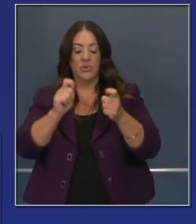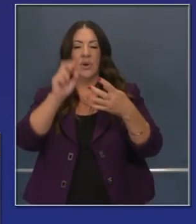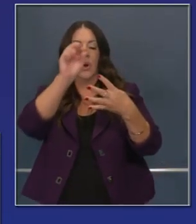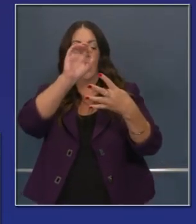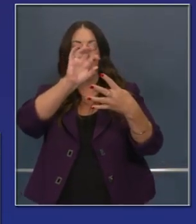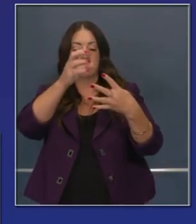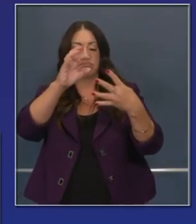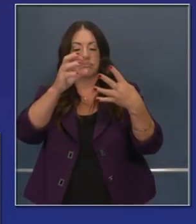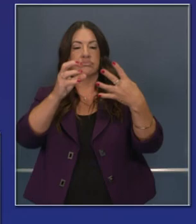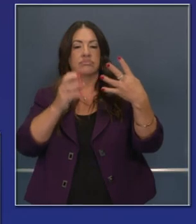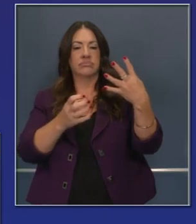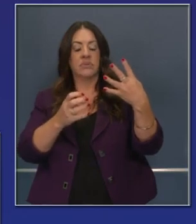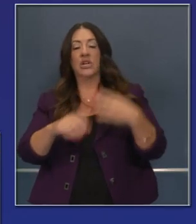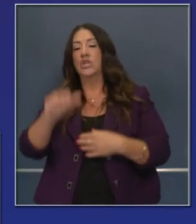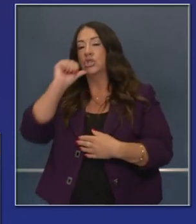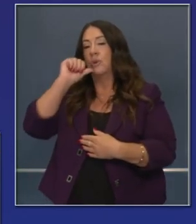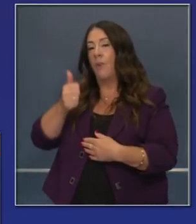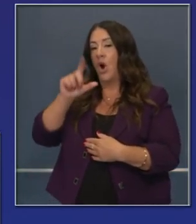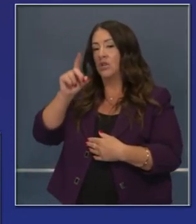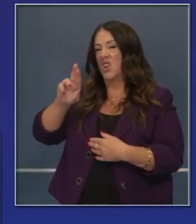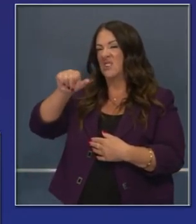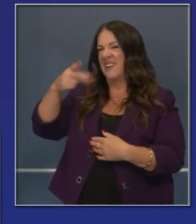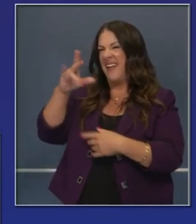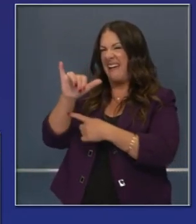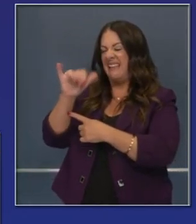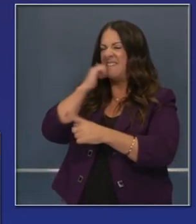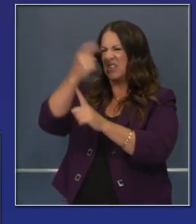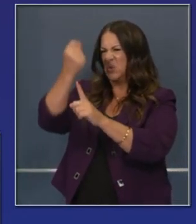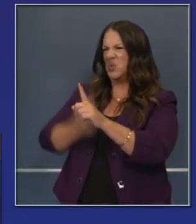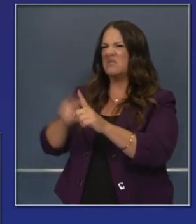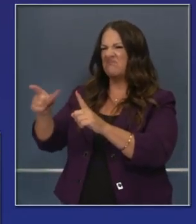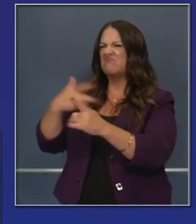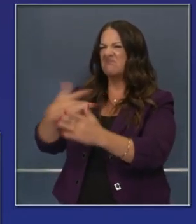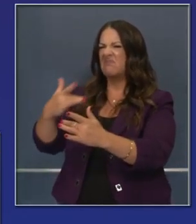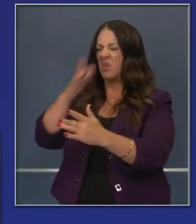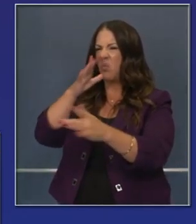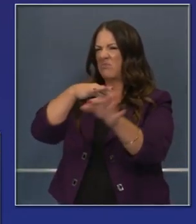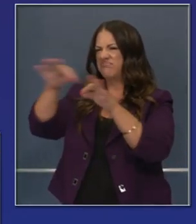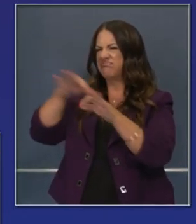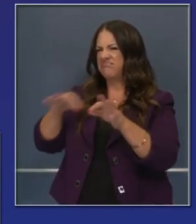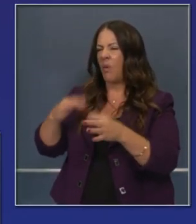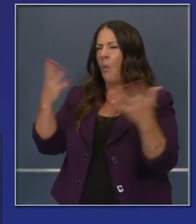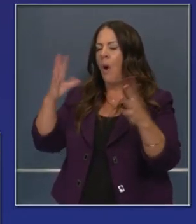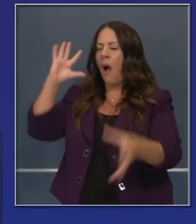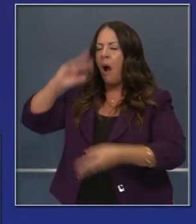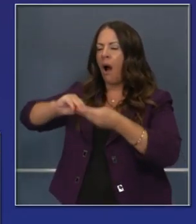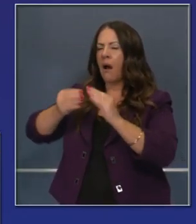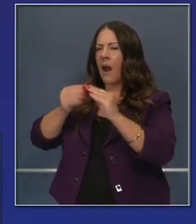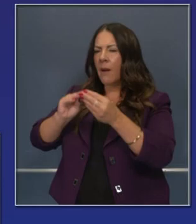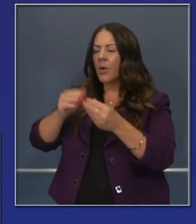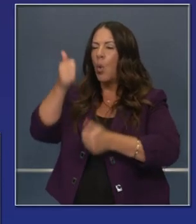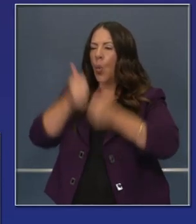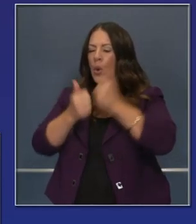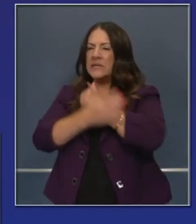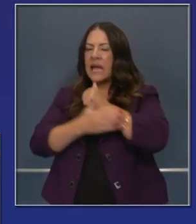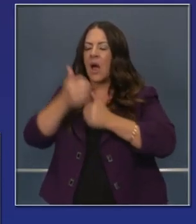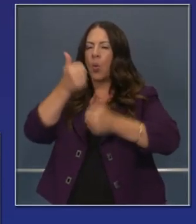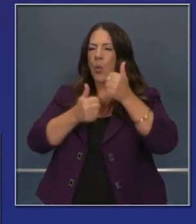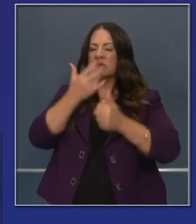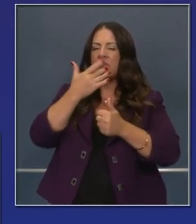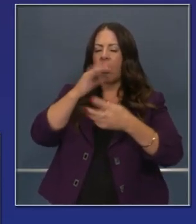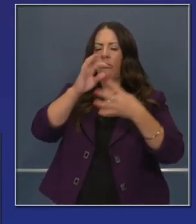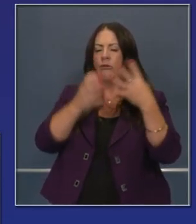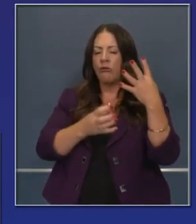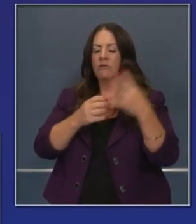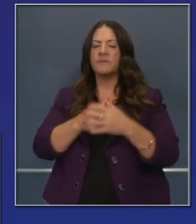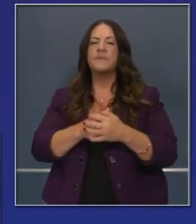los condados en los niveles. Mañana el doctor Galli les traerá un informe de actualización. Cada martes tendremos las últimas